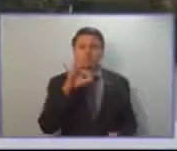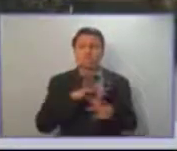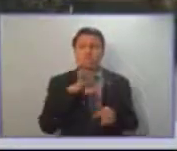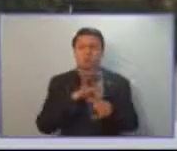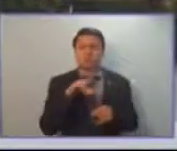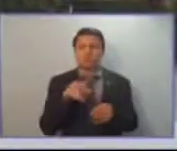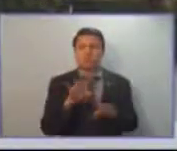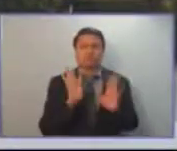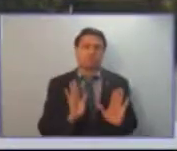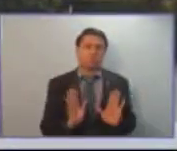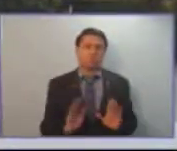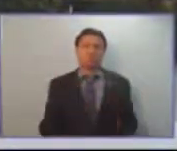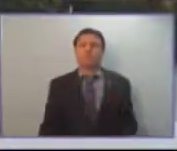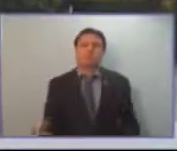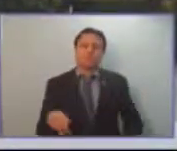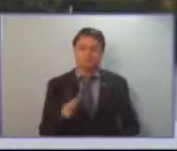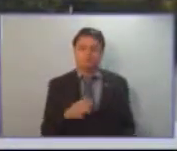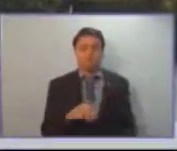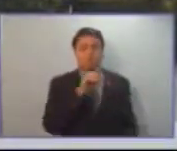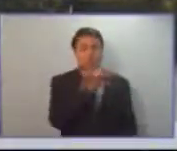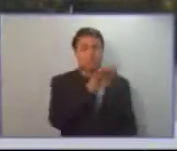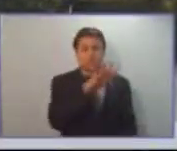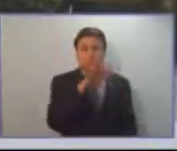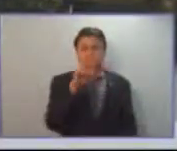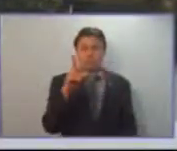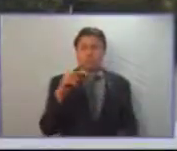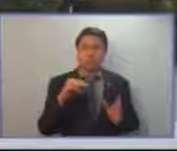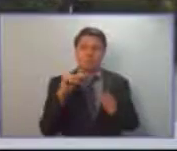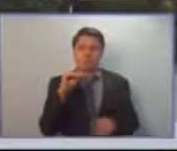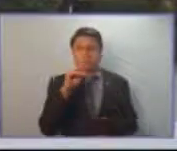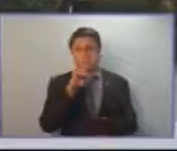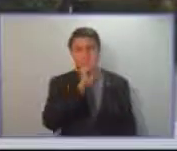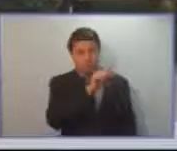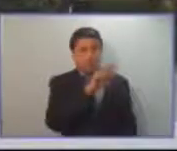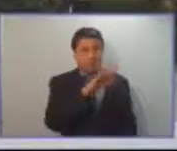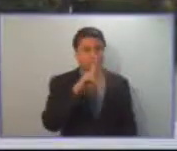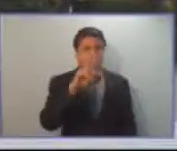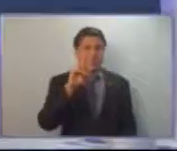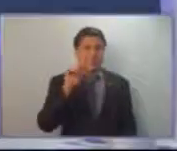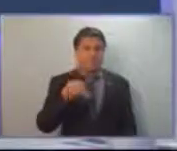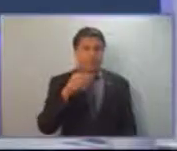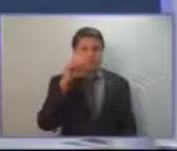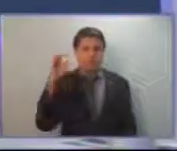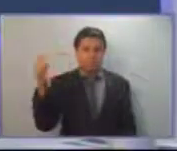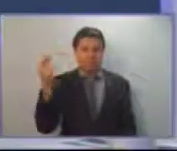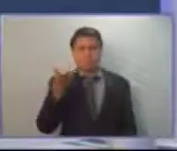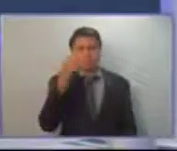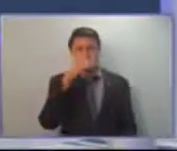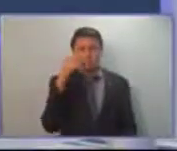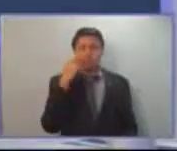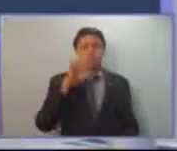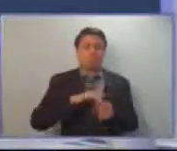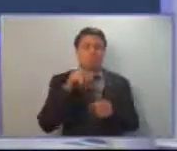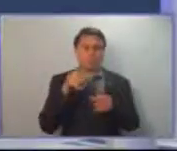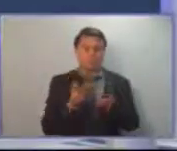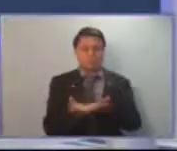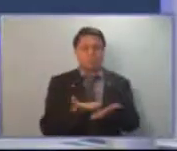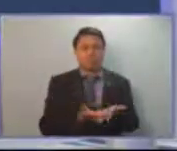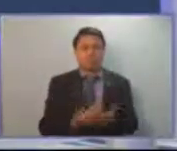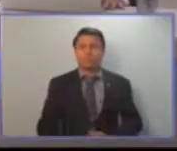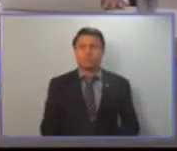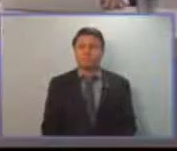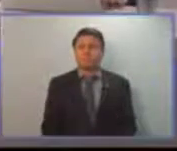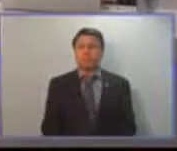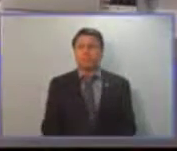de esa forma, fueron más o menos 152,000 a nivel nacional, los que